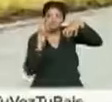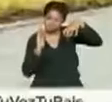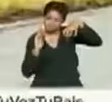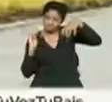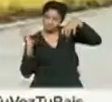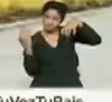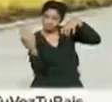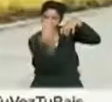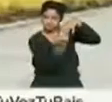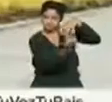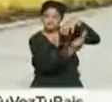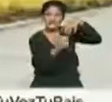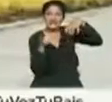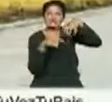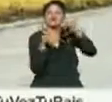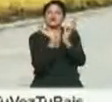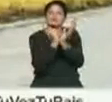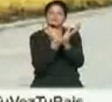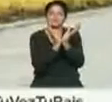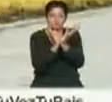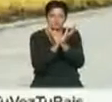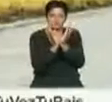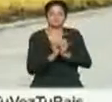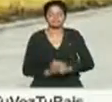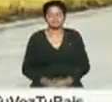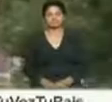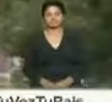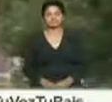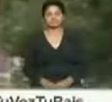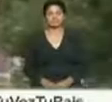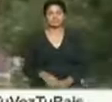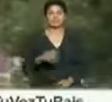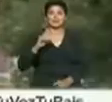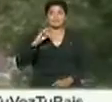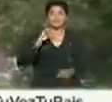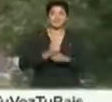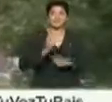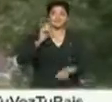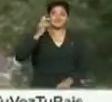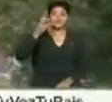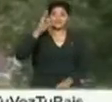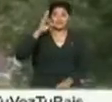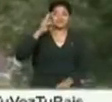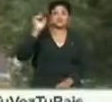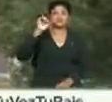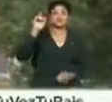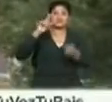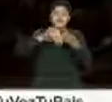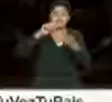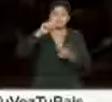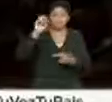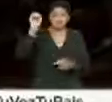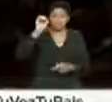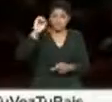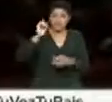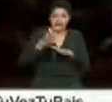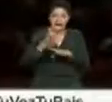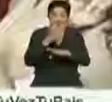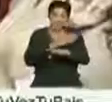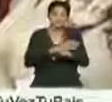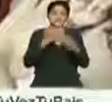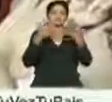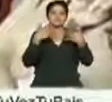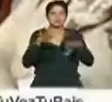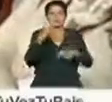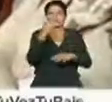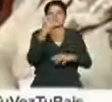Unidas. Aunque el foro se realizará del 17 al 20 de octubre, hay varios eventos paralelos, algunos abiertos al público.